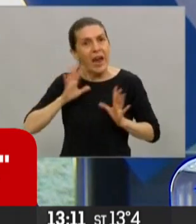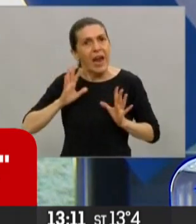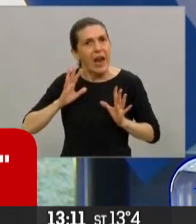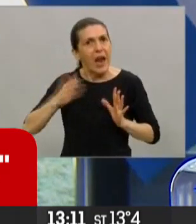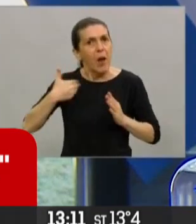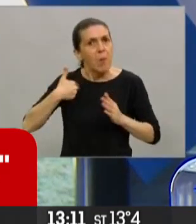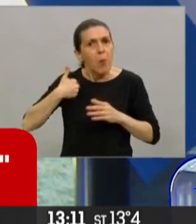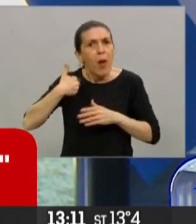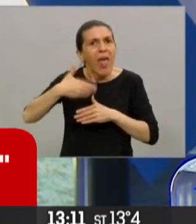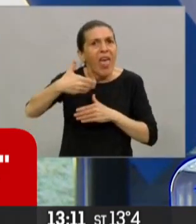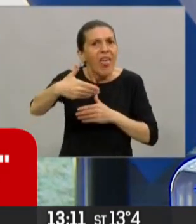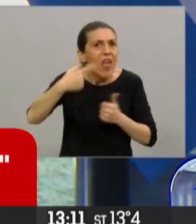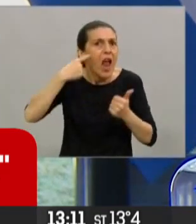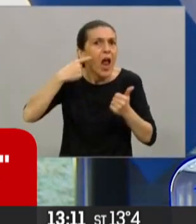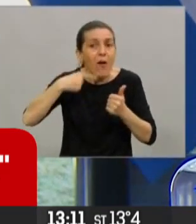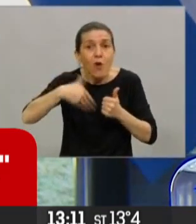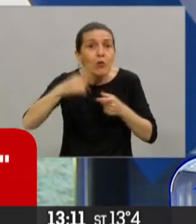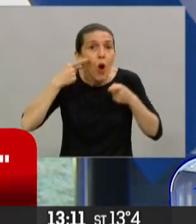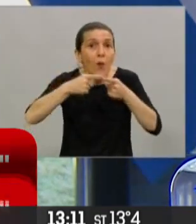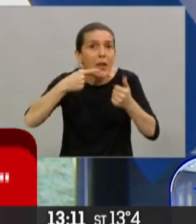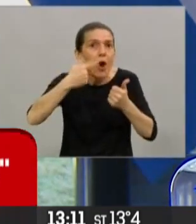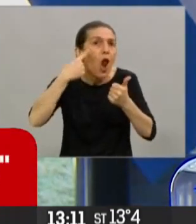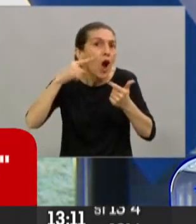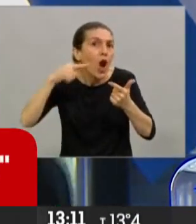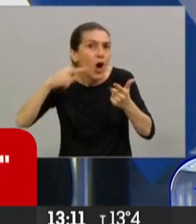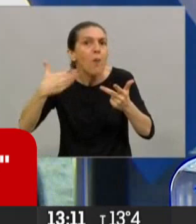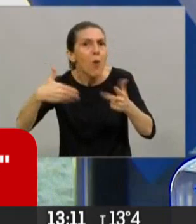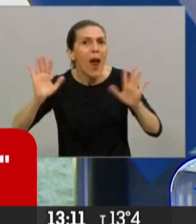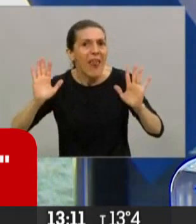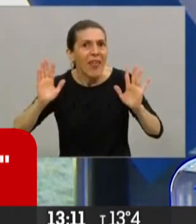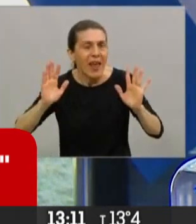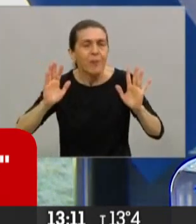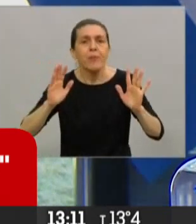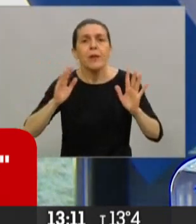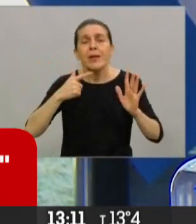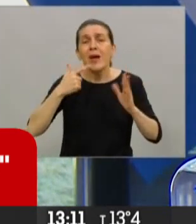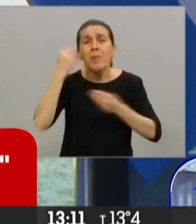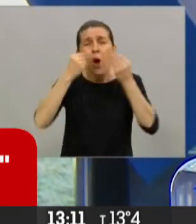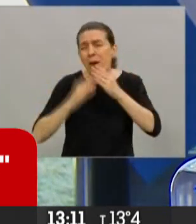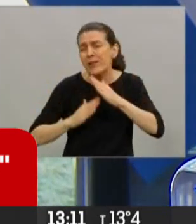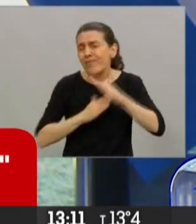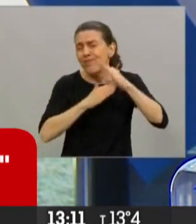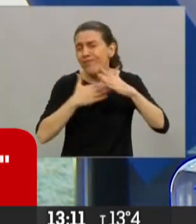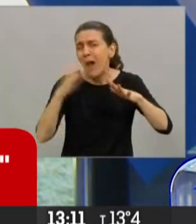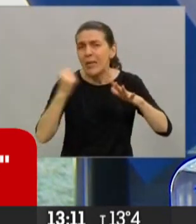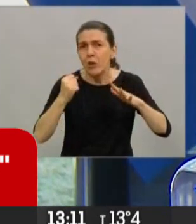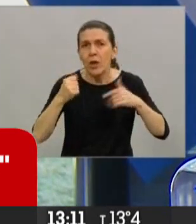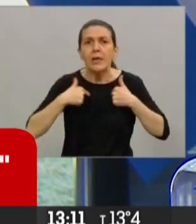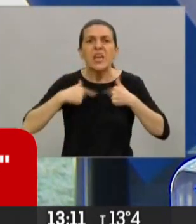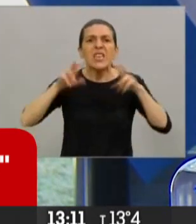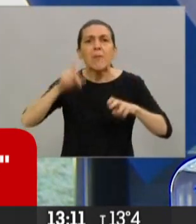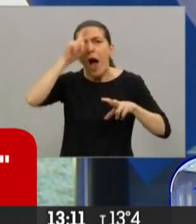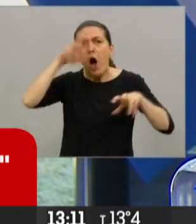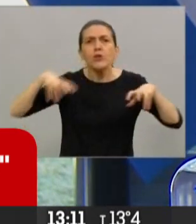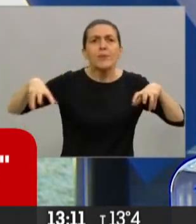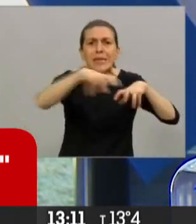poder alcanzar los logros que nos hemos propuesto. La mayor preocupación que siempre tuvimos fue que el sistema de salud